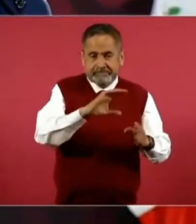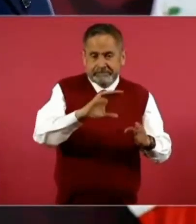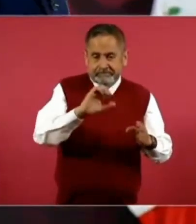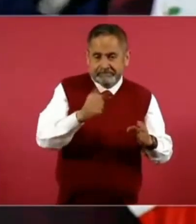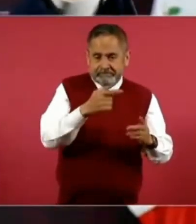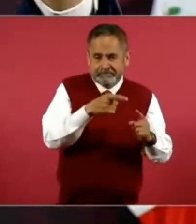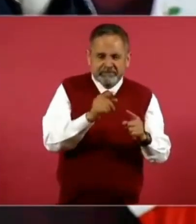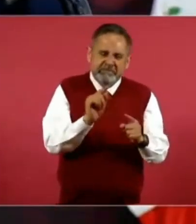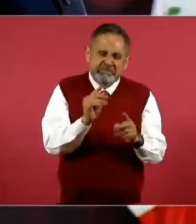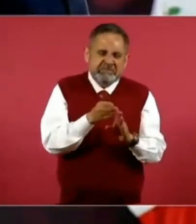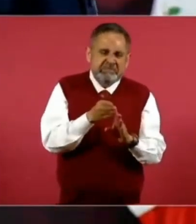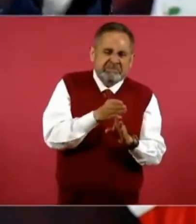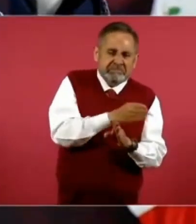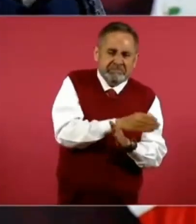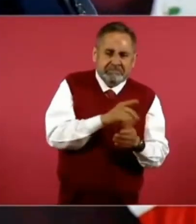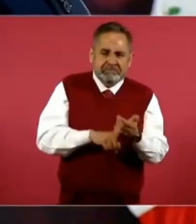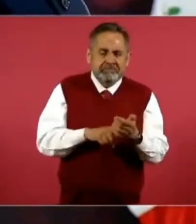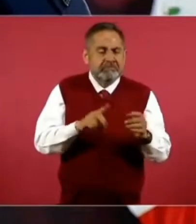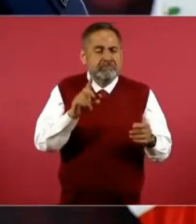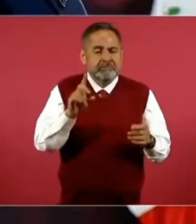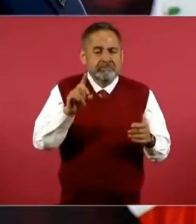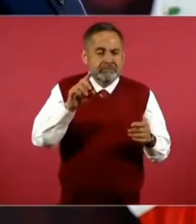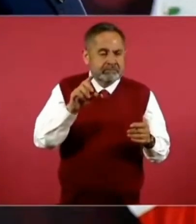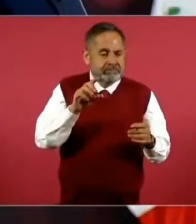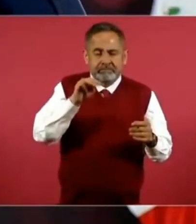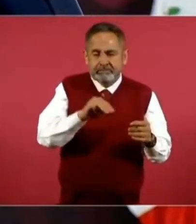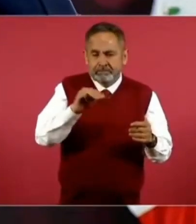un poco antes con De la Madrid,